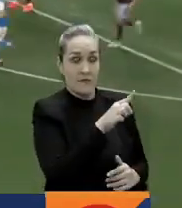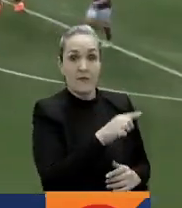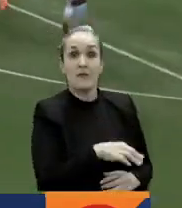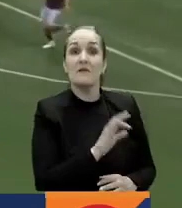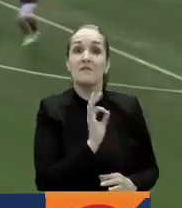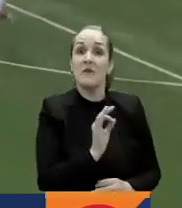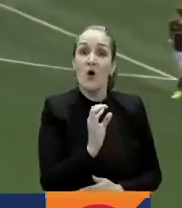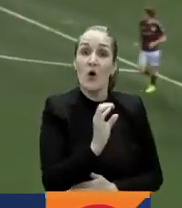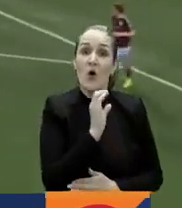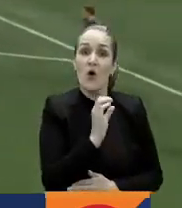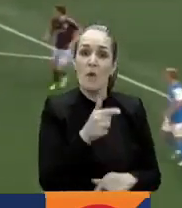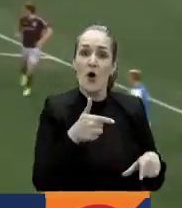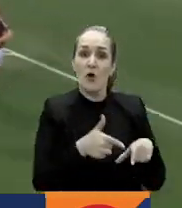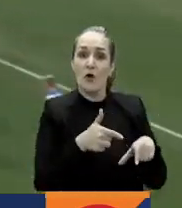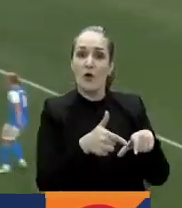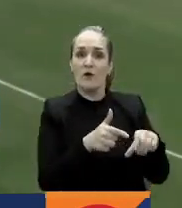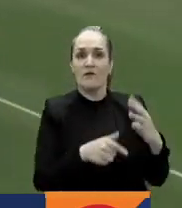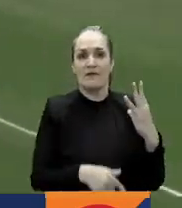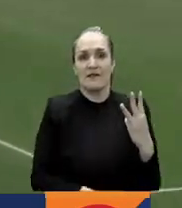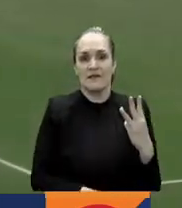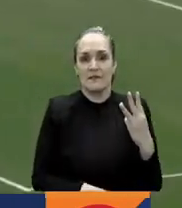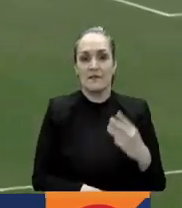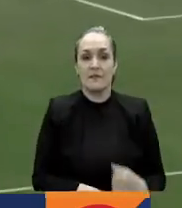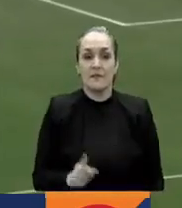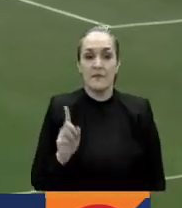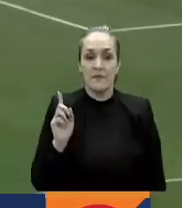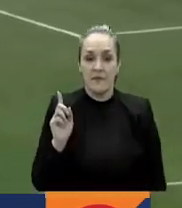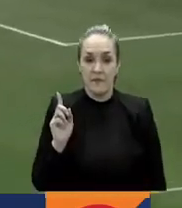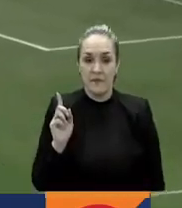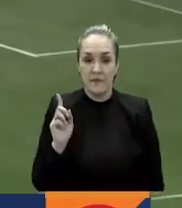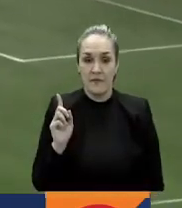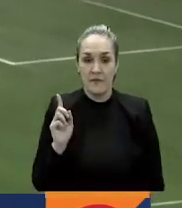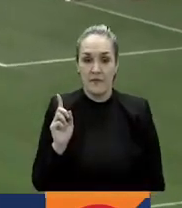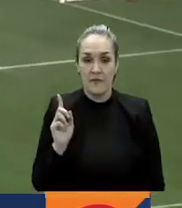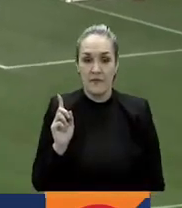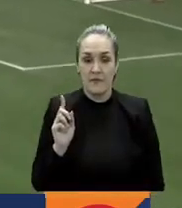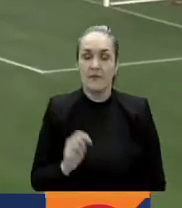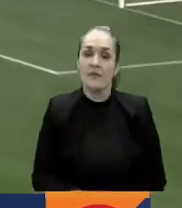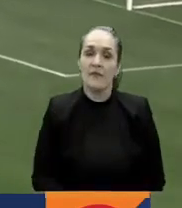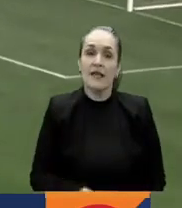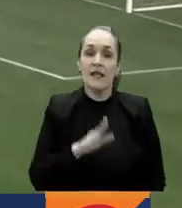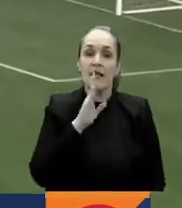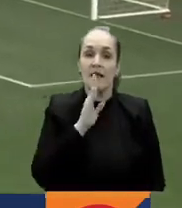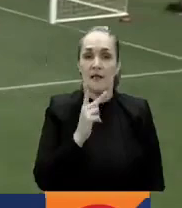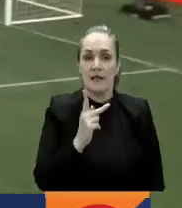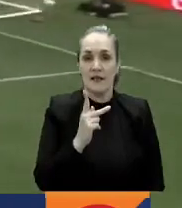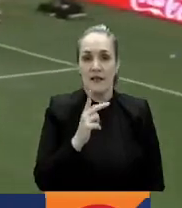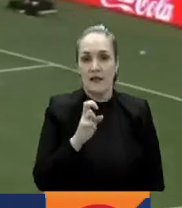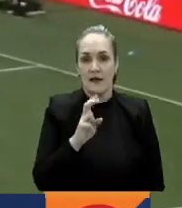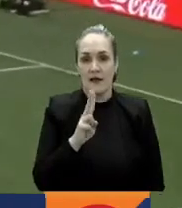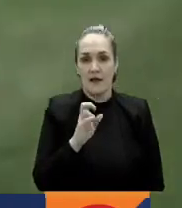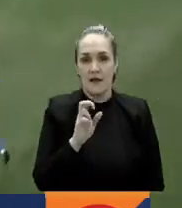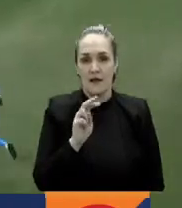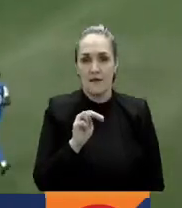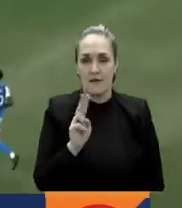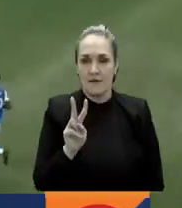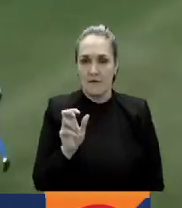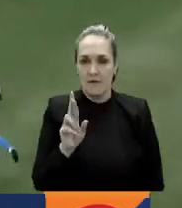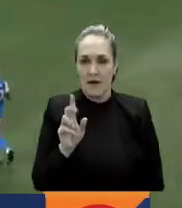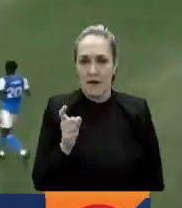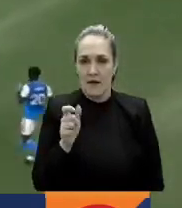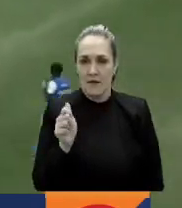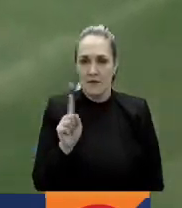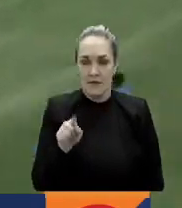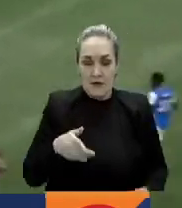de colombianos en la Major League Soccer. Charlotte se enfrentaba con Colorado Rapids y Kerwin Vargas, el bogotano, empató el juego. Pero para